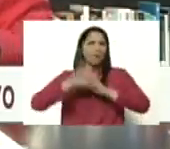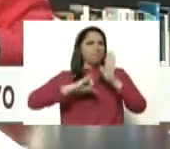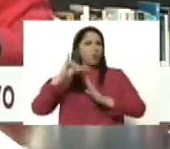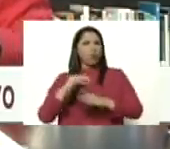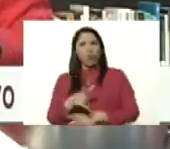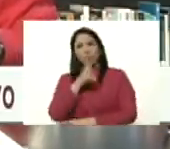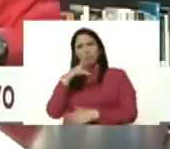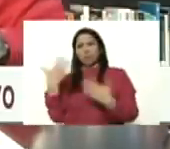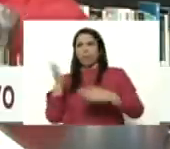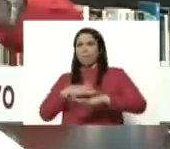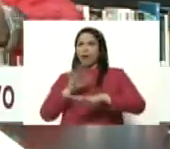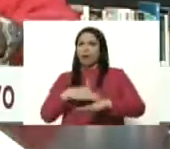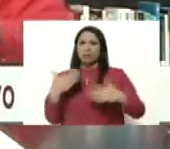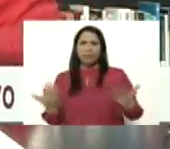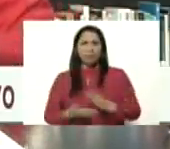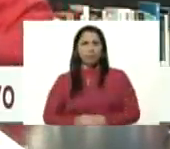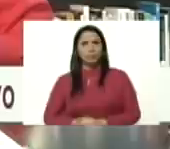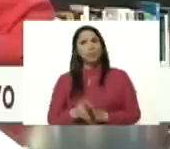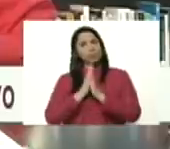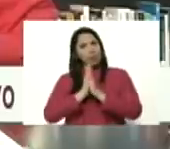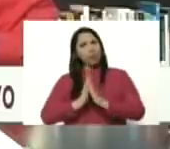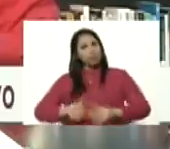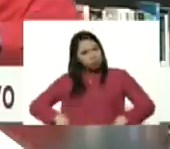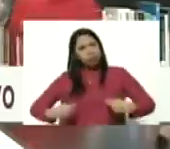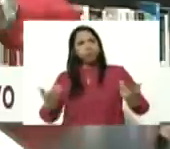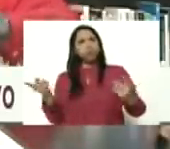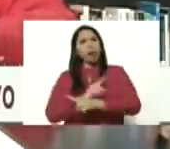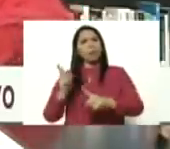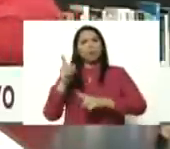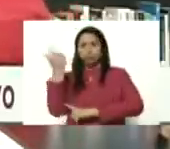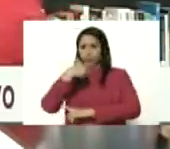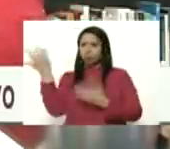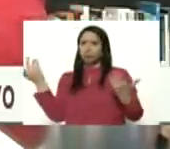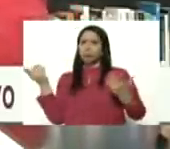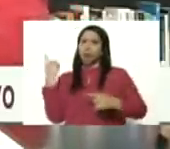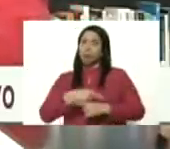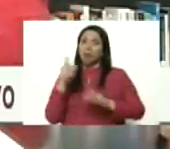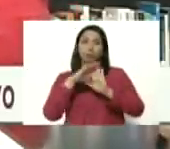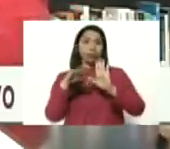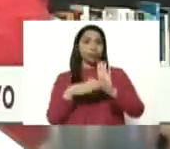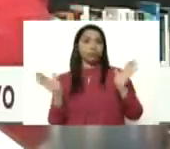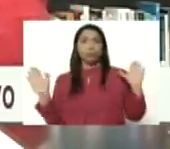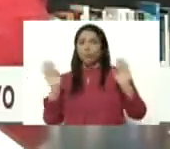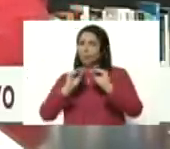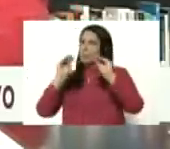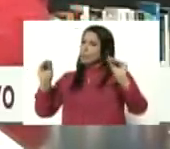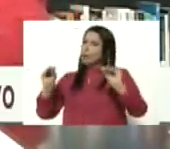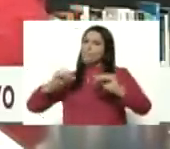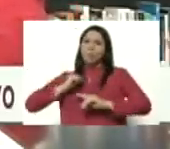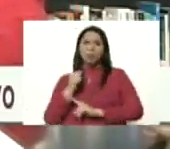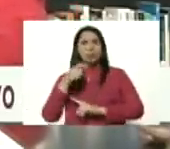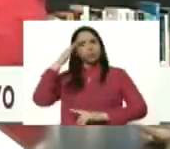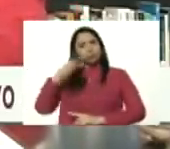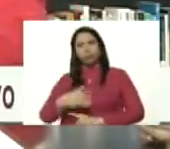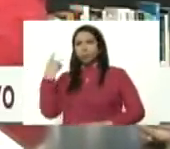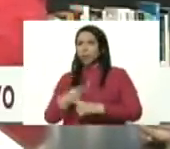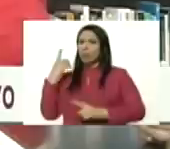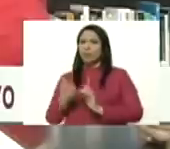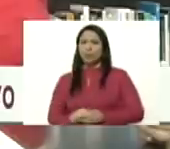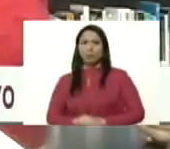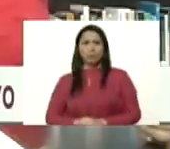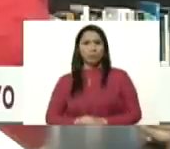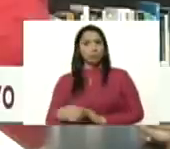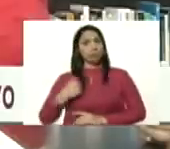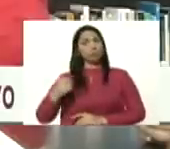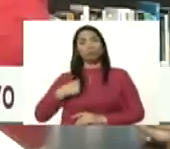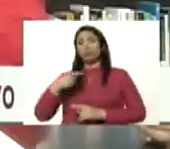¿Qué es eso? Pónganse los pantalones. Tomen medidas. llaman a la policía, a los militares, y a